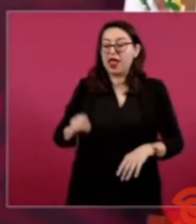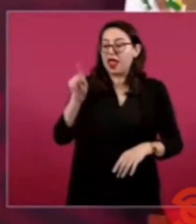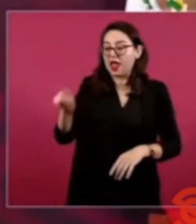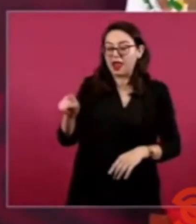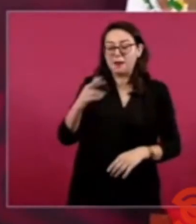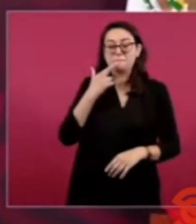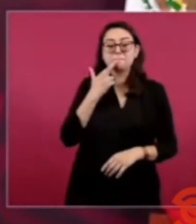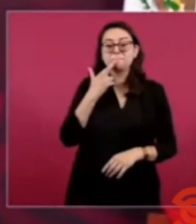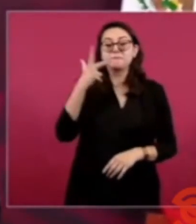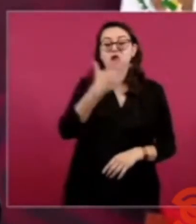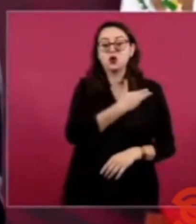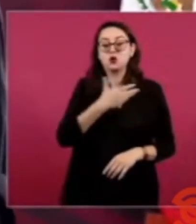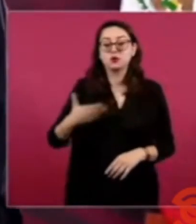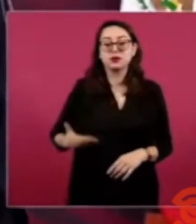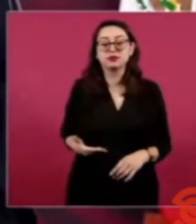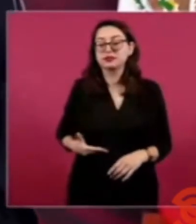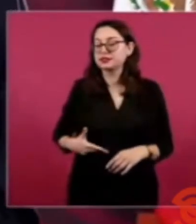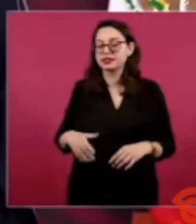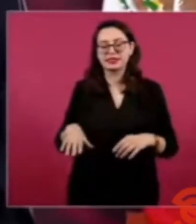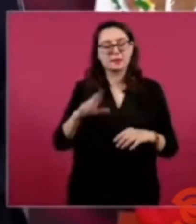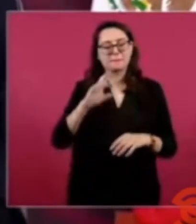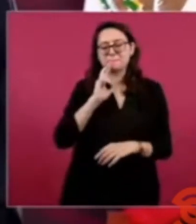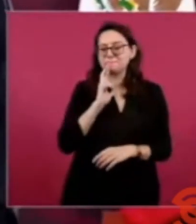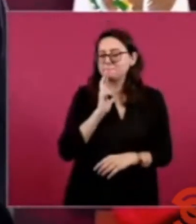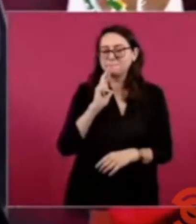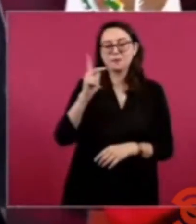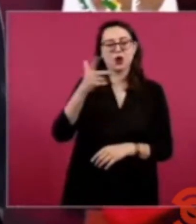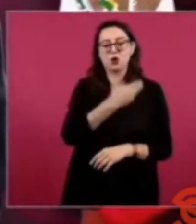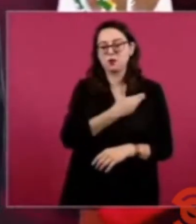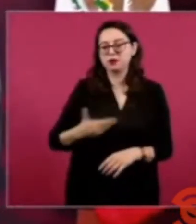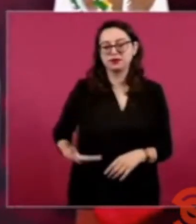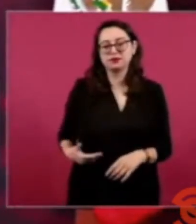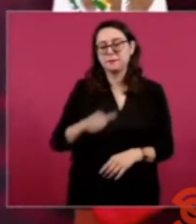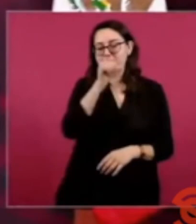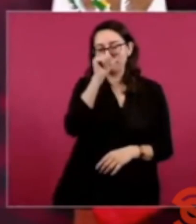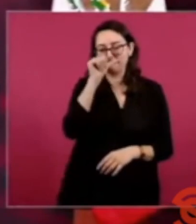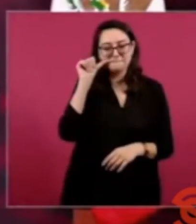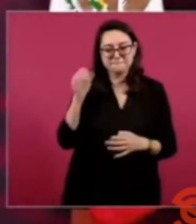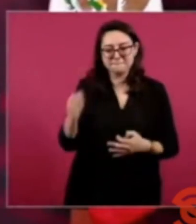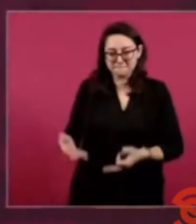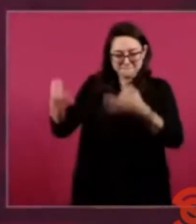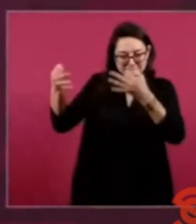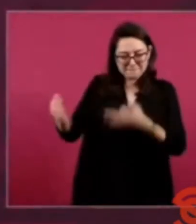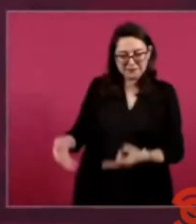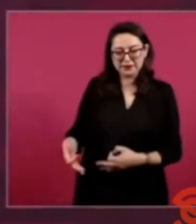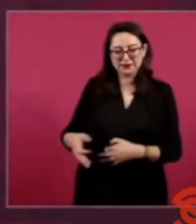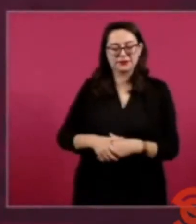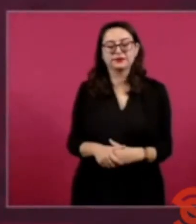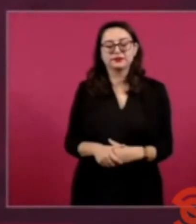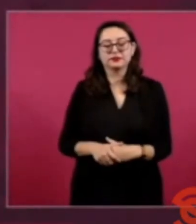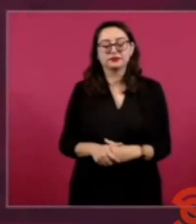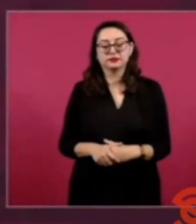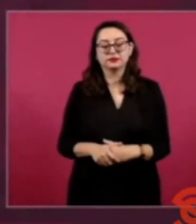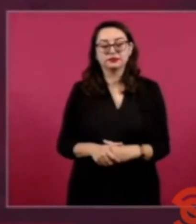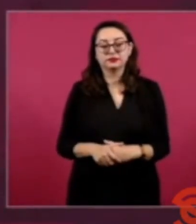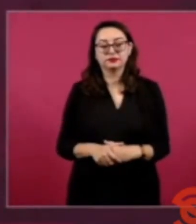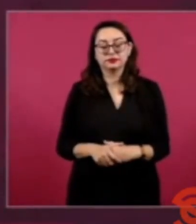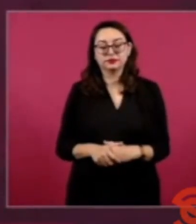México, en toda la historia de México. Entonces, ya